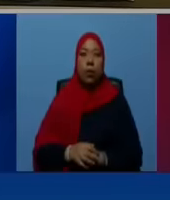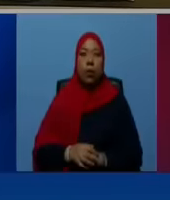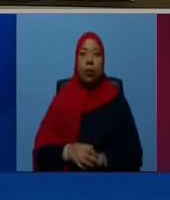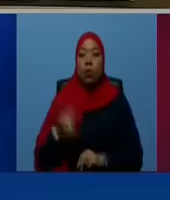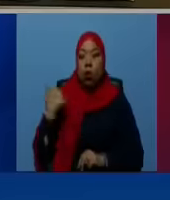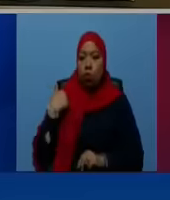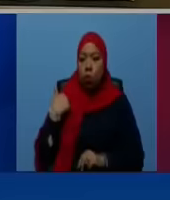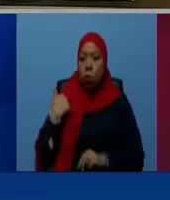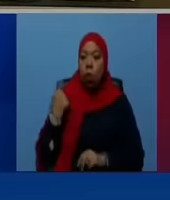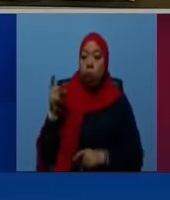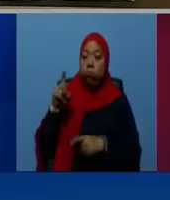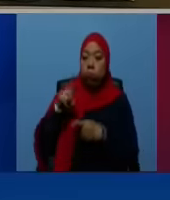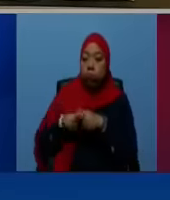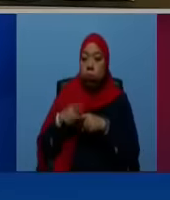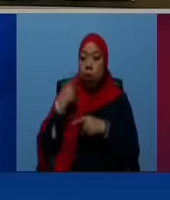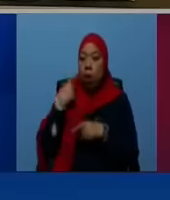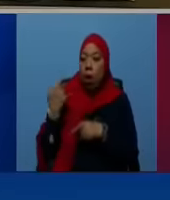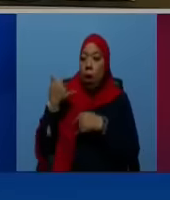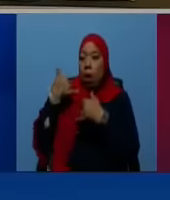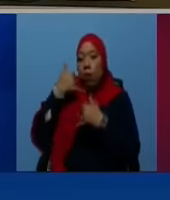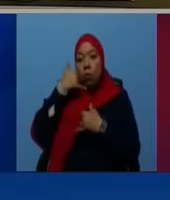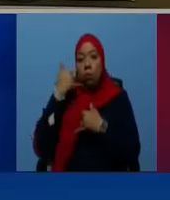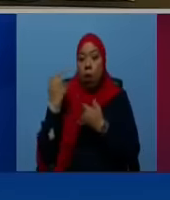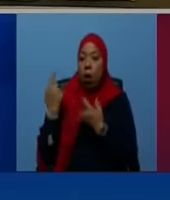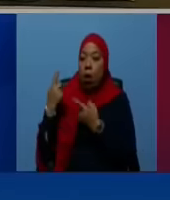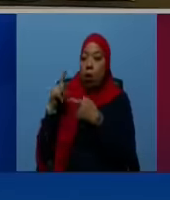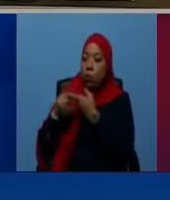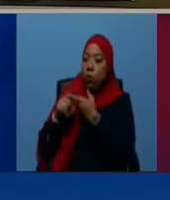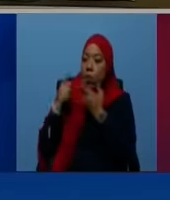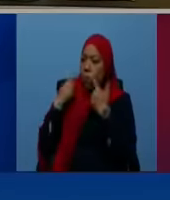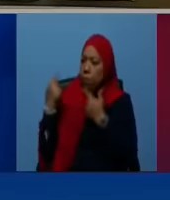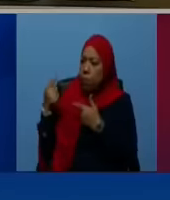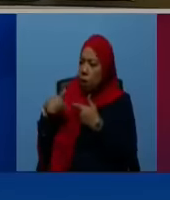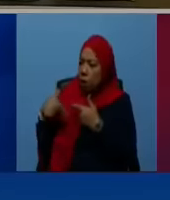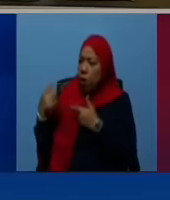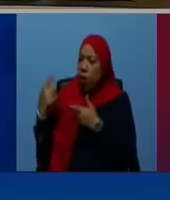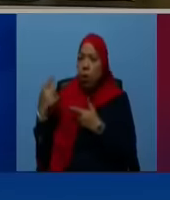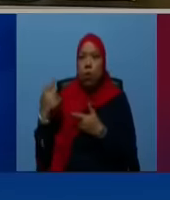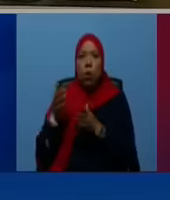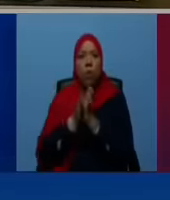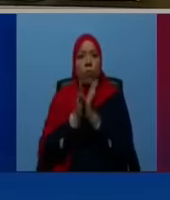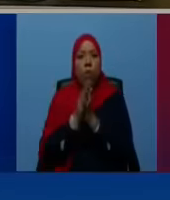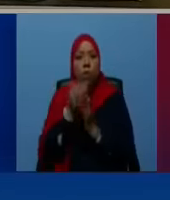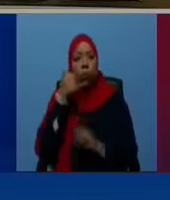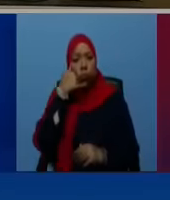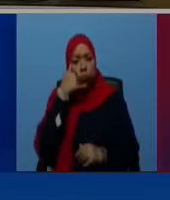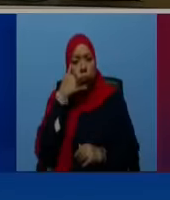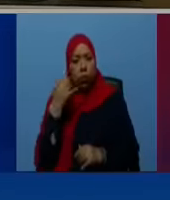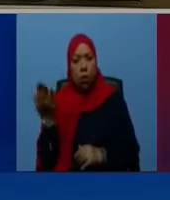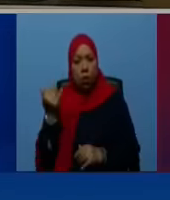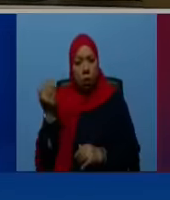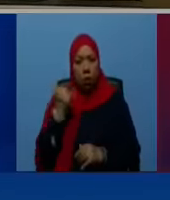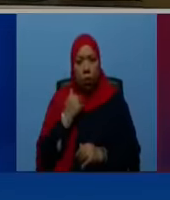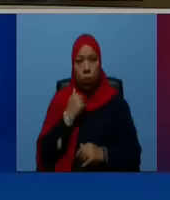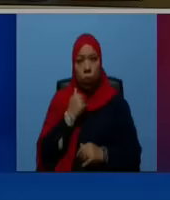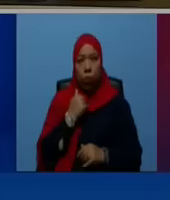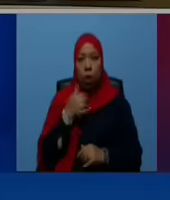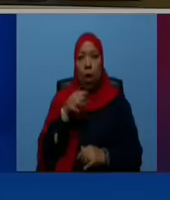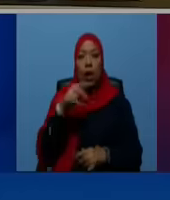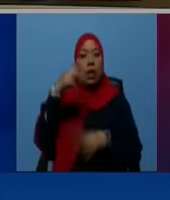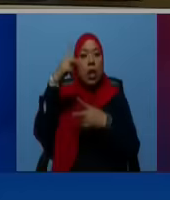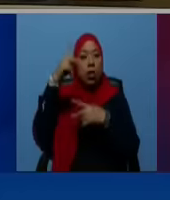Estando aquí en Miraflores, yo le mostraba a Silita en mi teléfono. Tráeme el teléfono. En mi